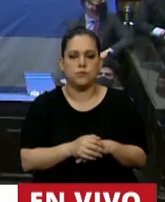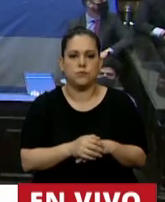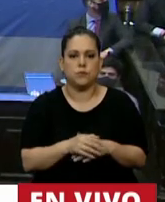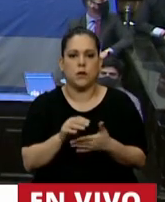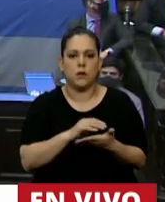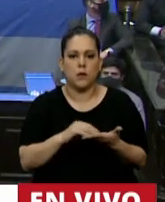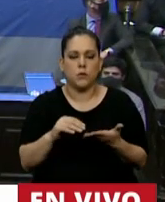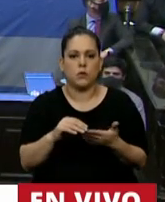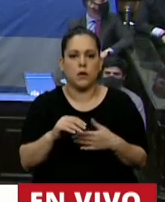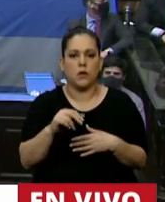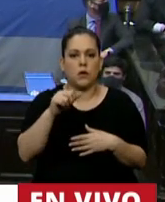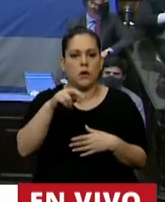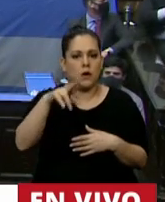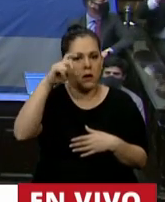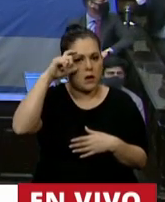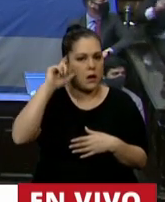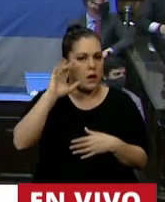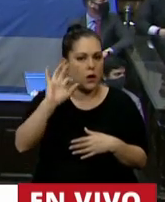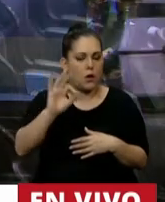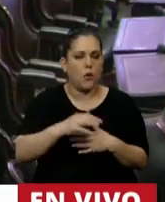diputado marcelo orrego